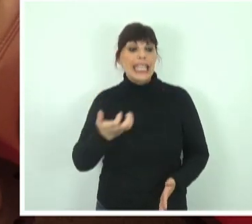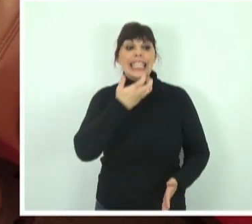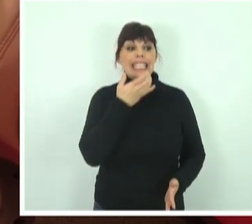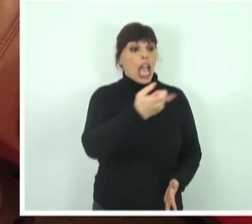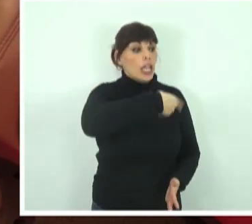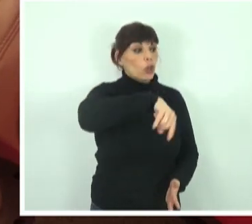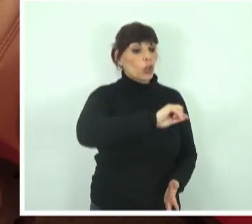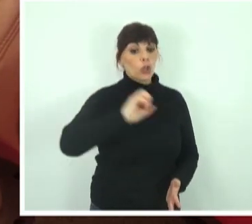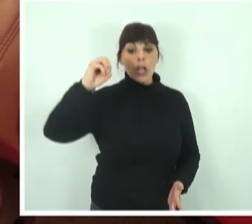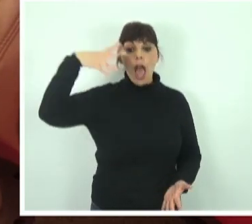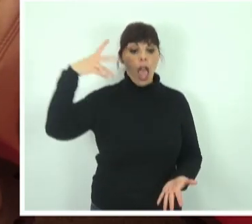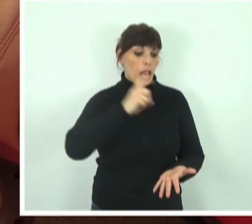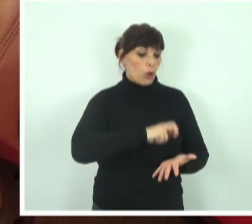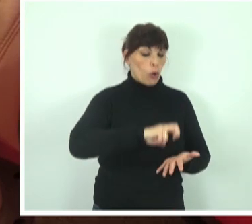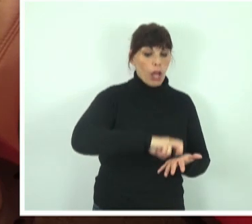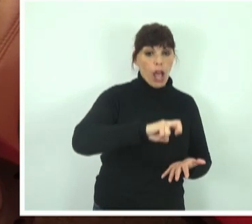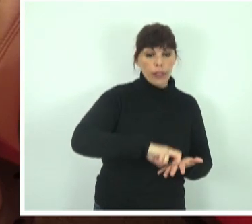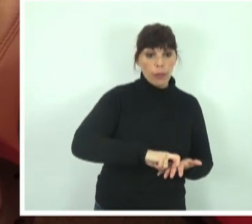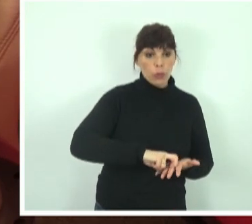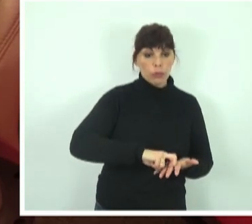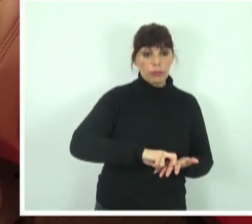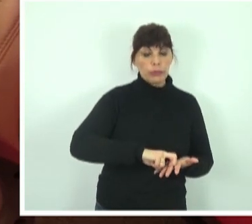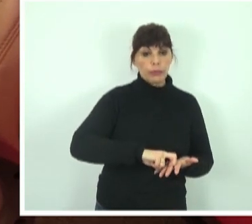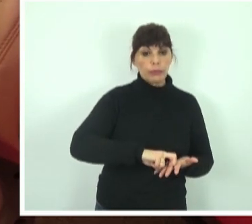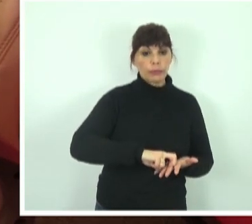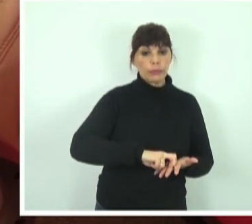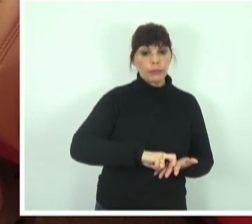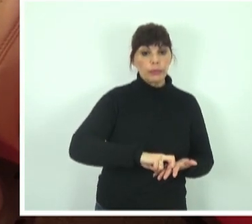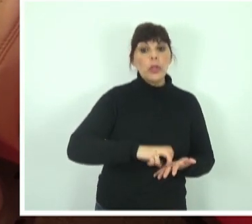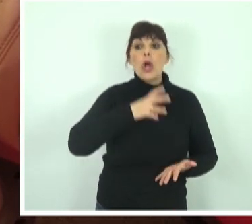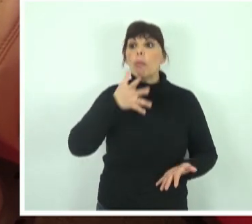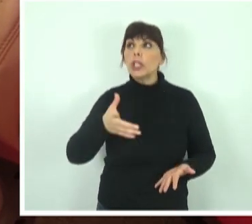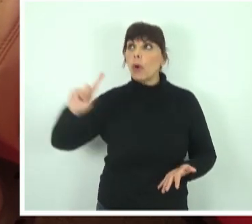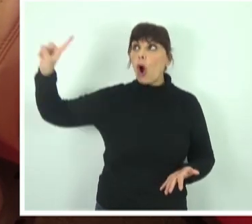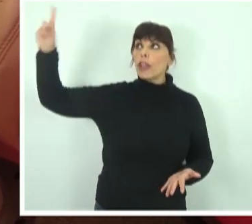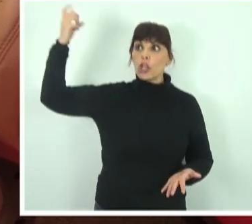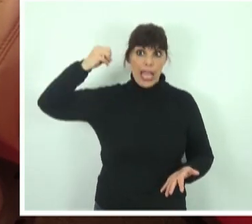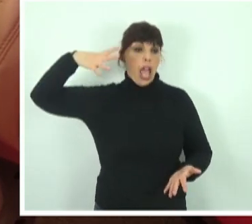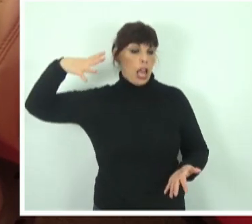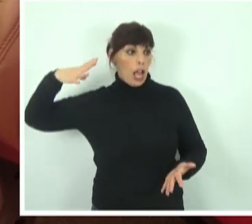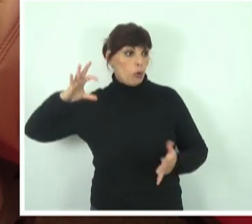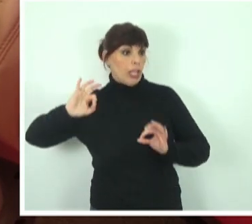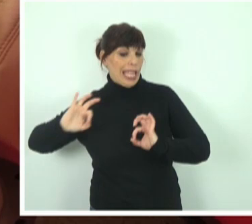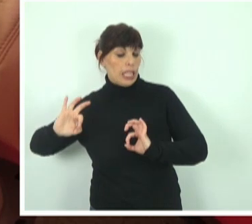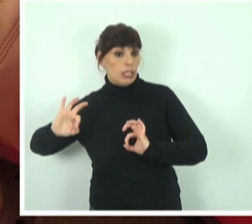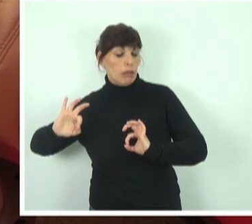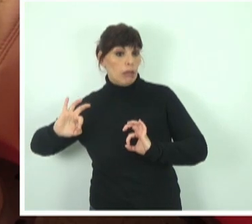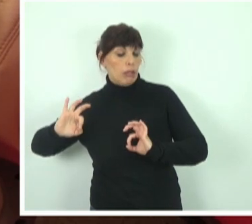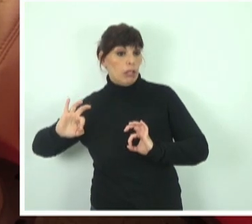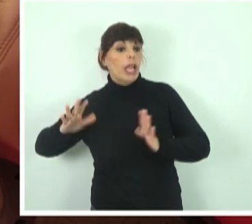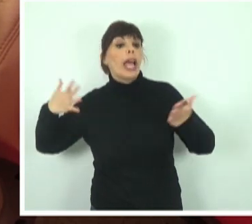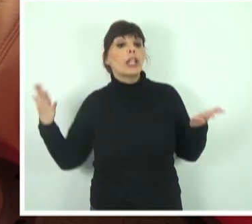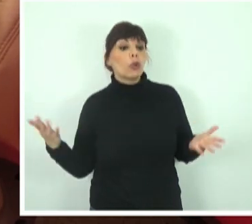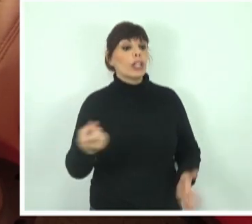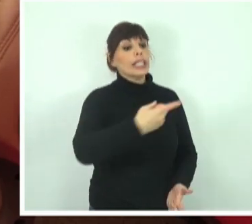luz, si andamos en la luz, como Él está en la luz, entonces